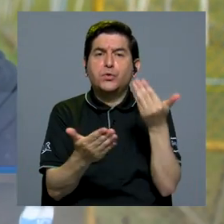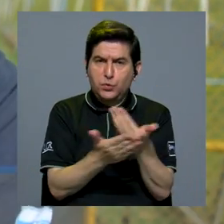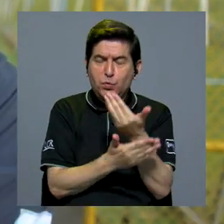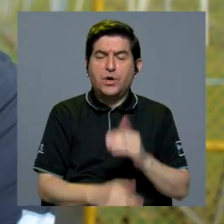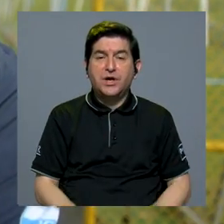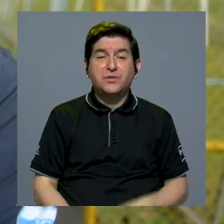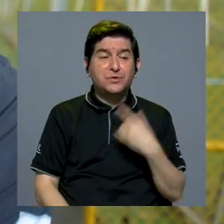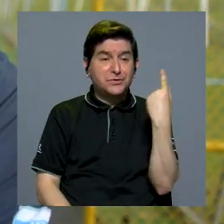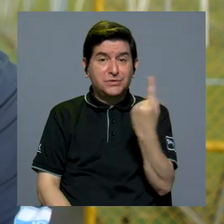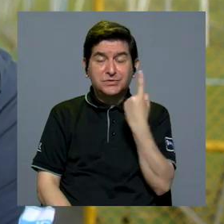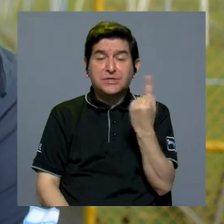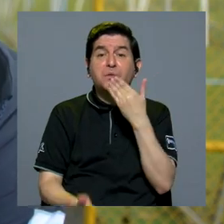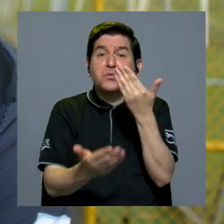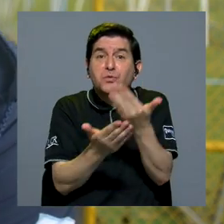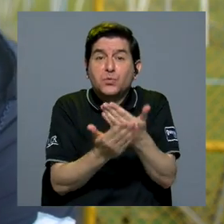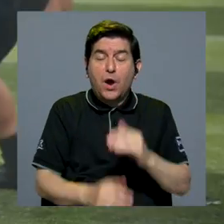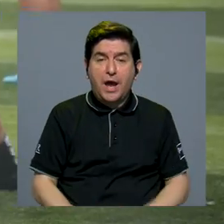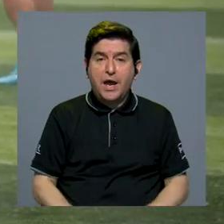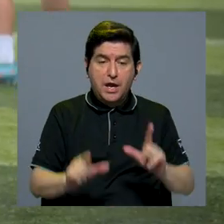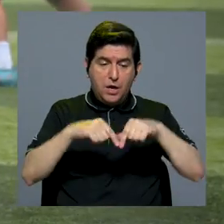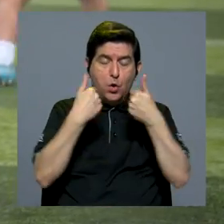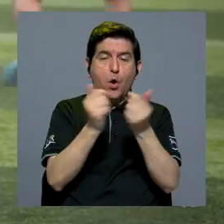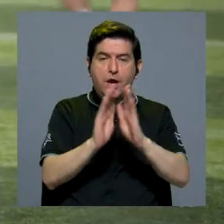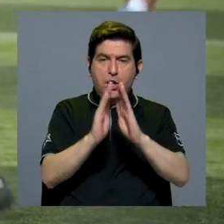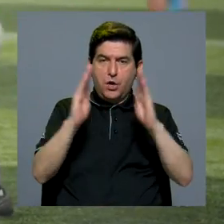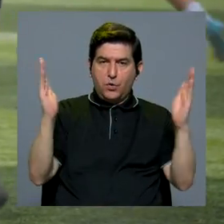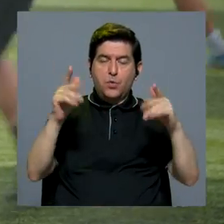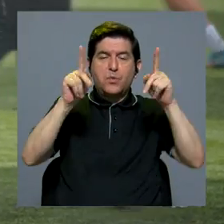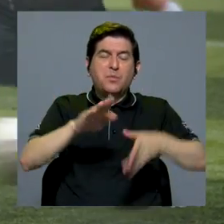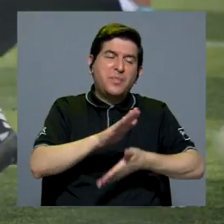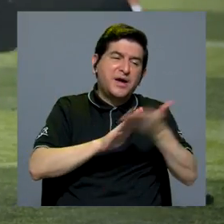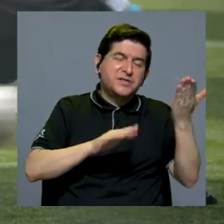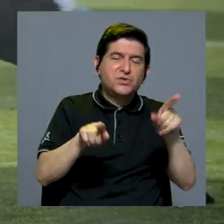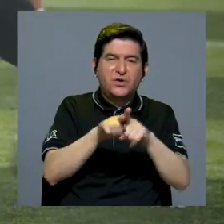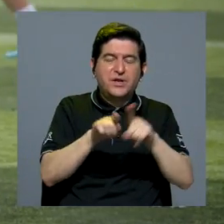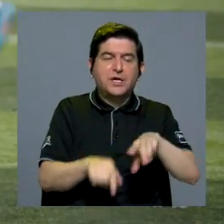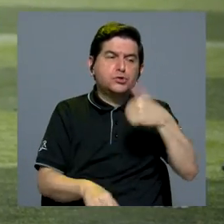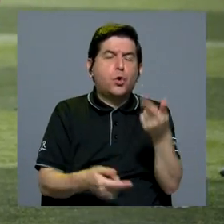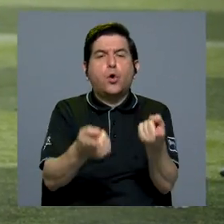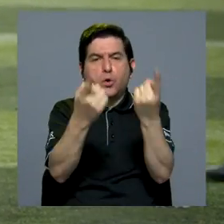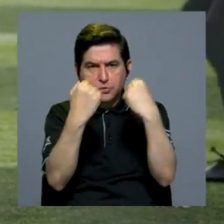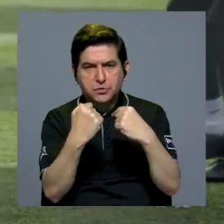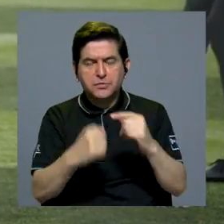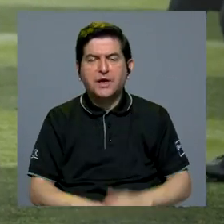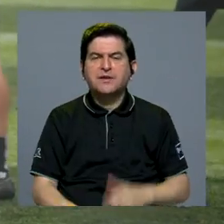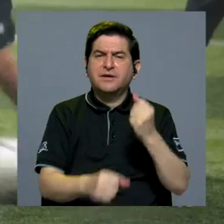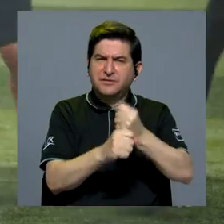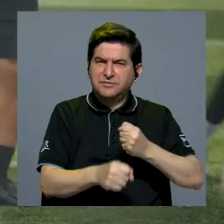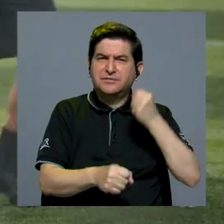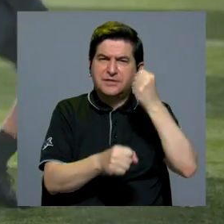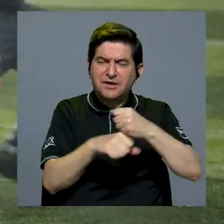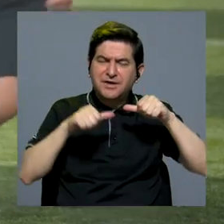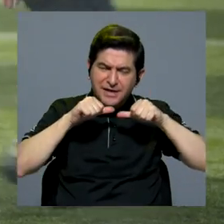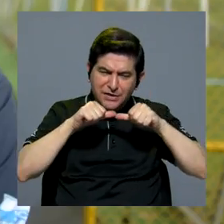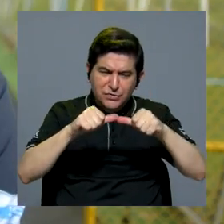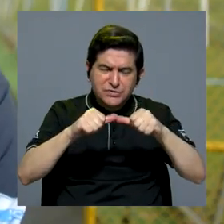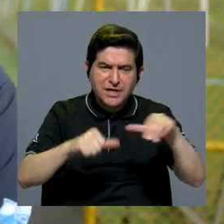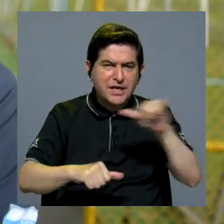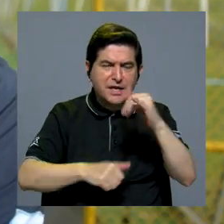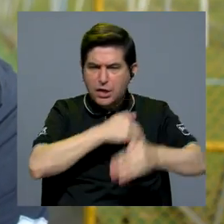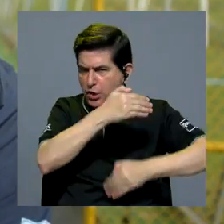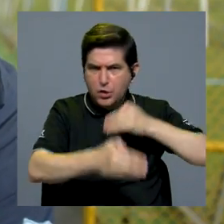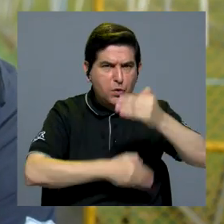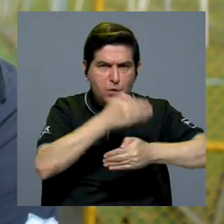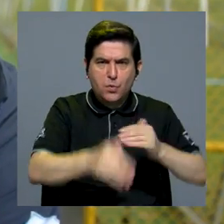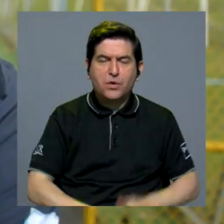que vuelve y es un trabajo que hay que seguir por la misma línea, ¿verdad? Obviamente la mayoría nos quedamos y hay que seguir trabajando nada más. Va a ser un